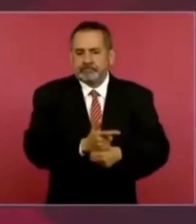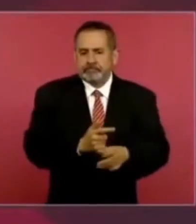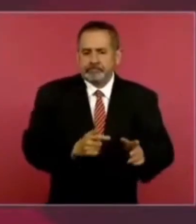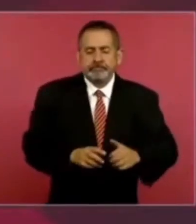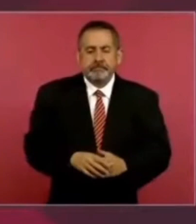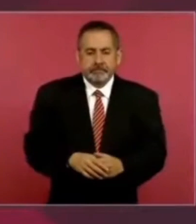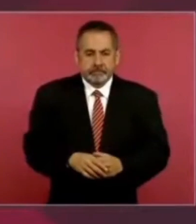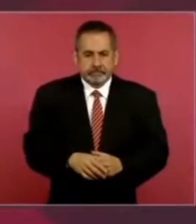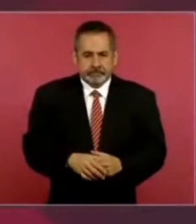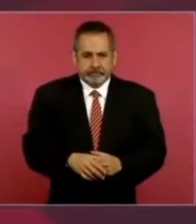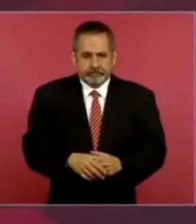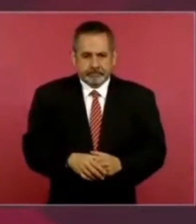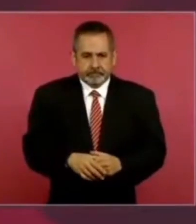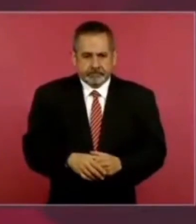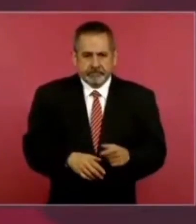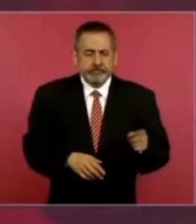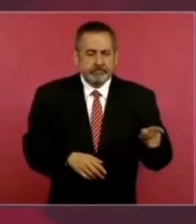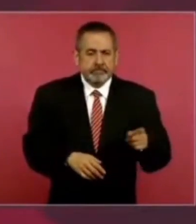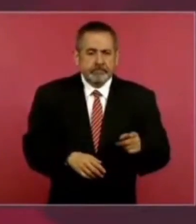a que no se hable